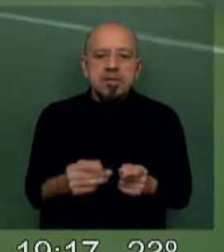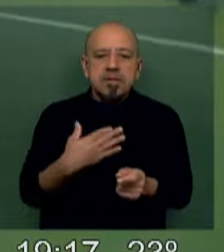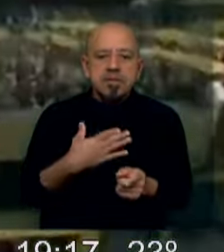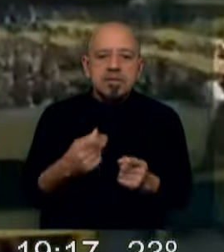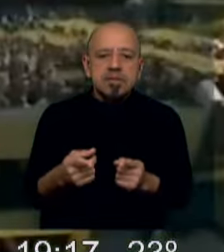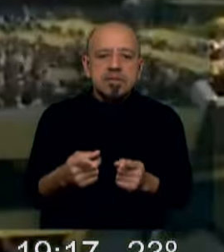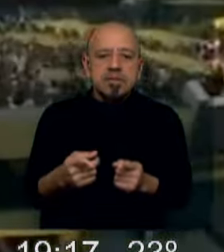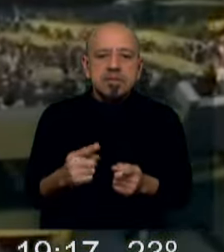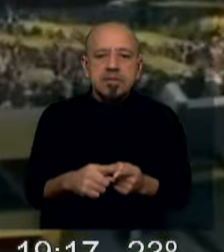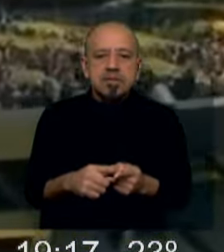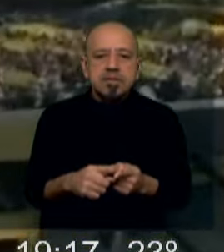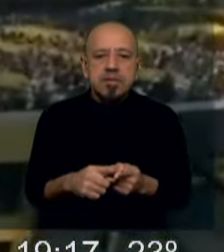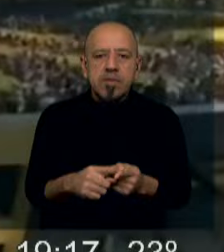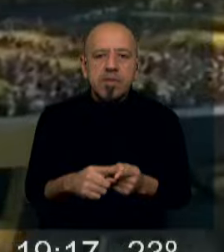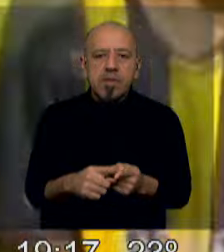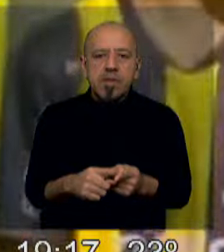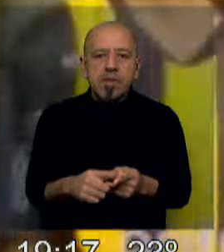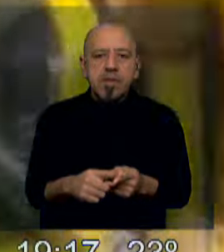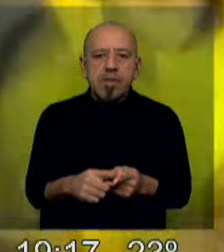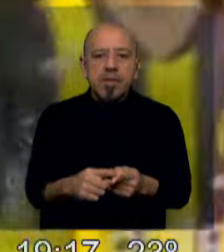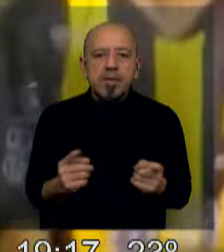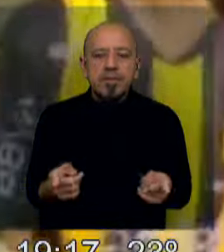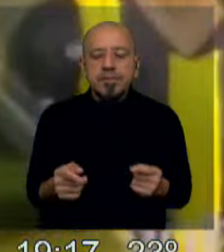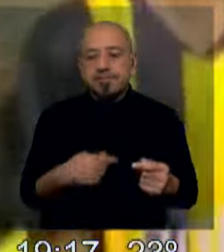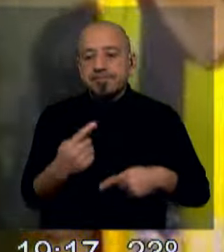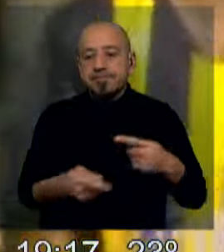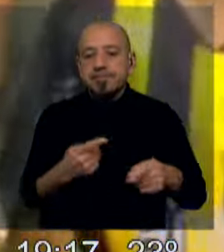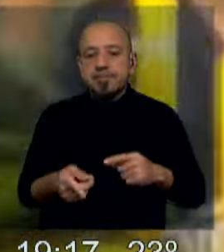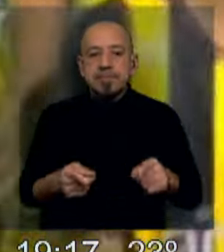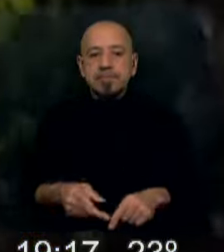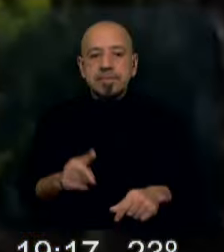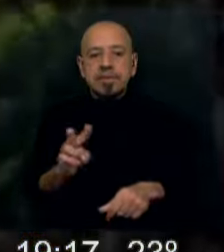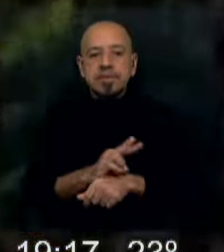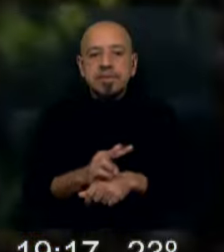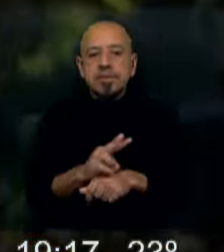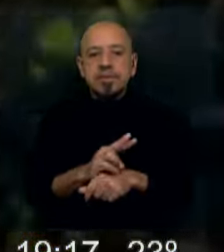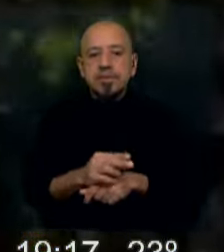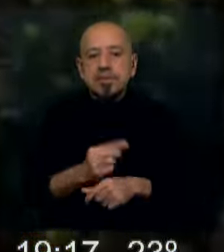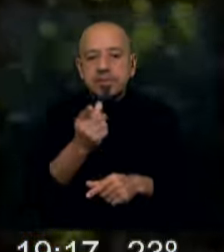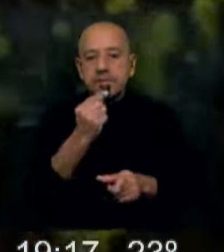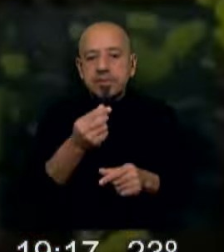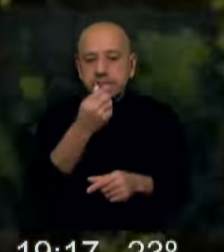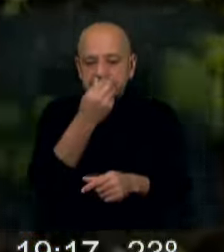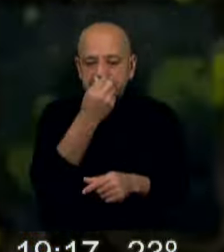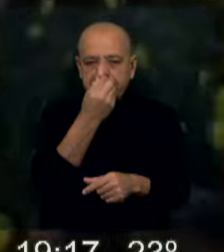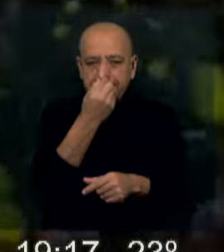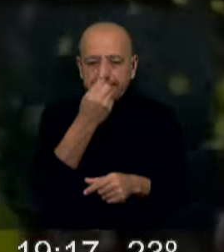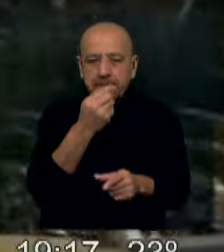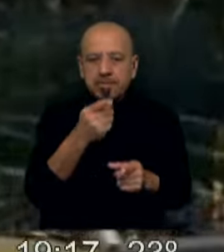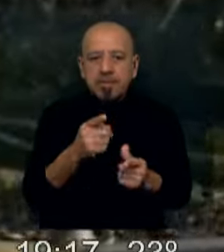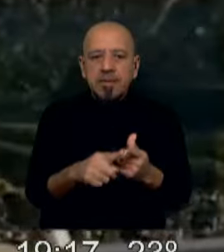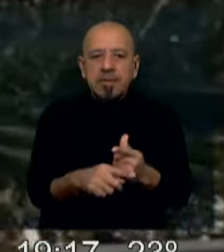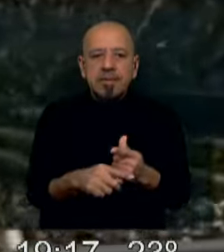el empate. Todavía no finalizó, pero se viene desarrollando con cierta normalidad el operativo policial, un operativo policial que